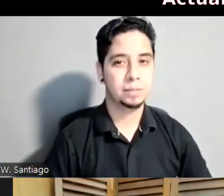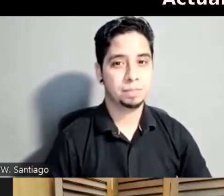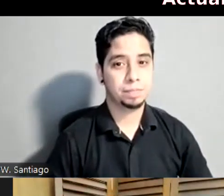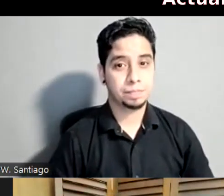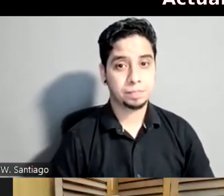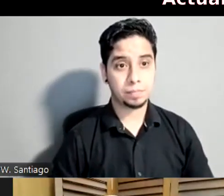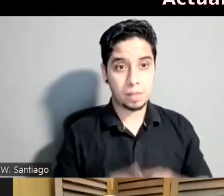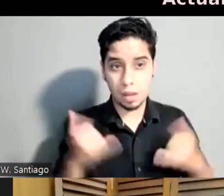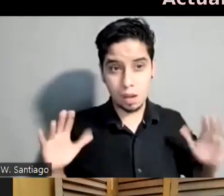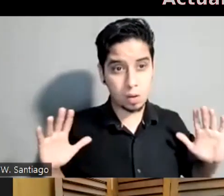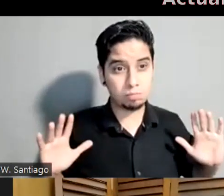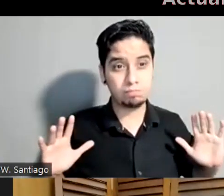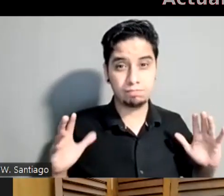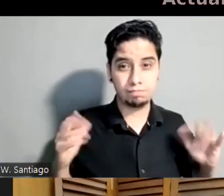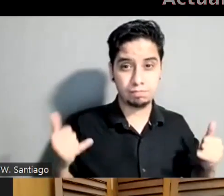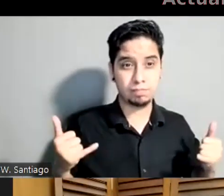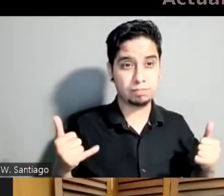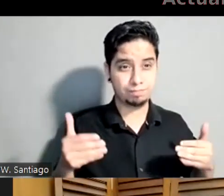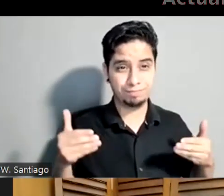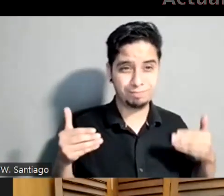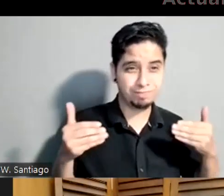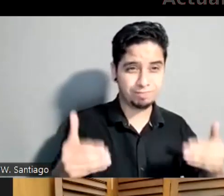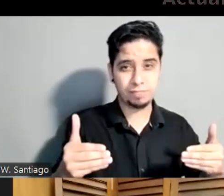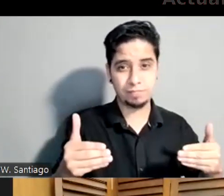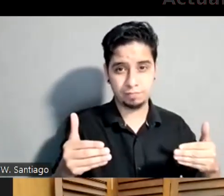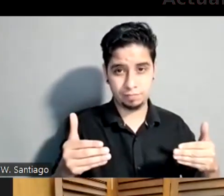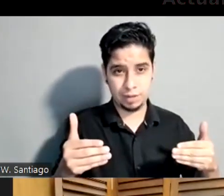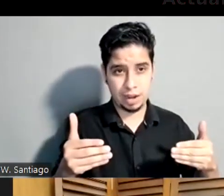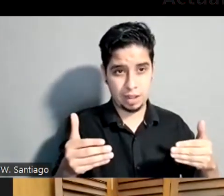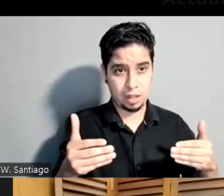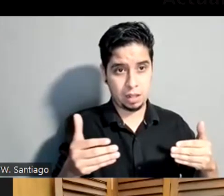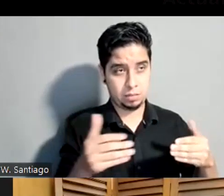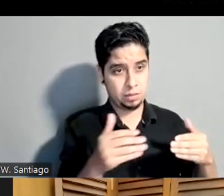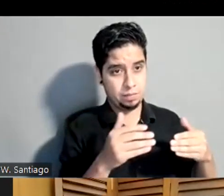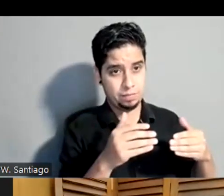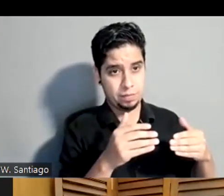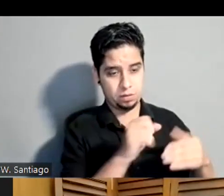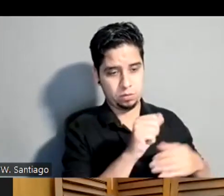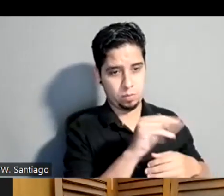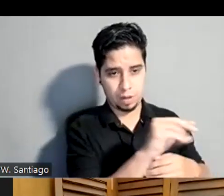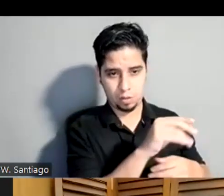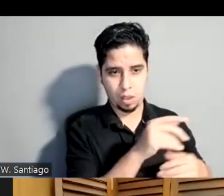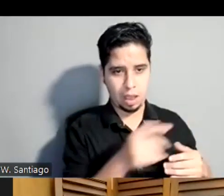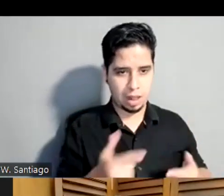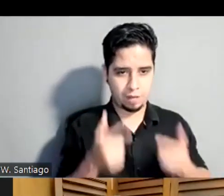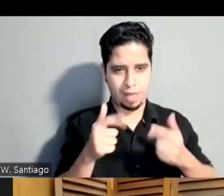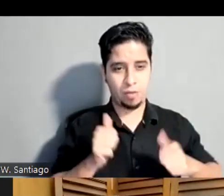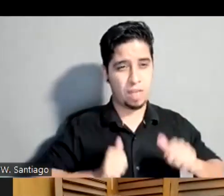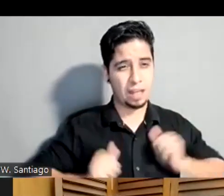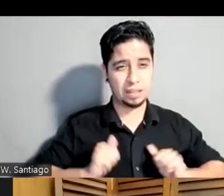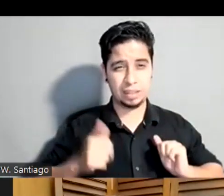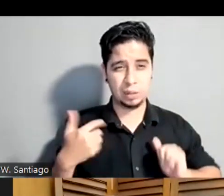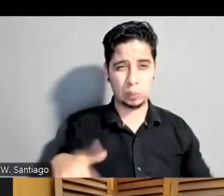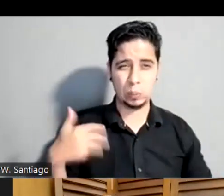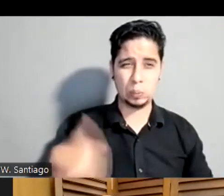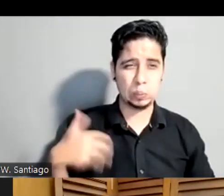Pero mira, vamos, vamos a la, vamos a pasar de las vidas de las sopranos a la vida de una actriz, que es